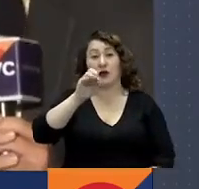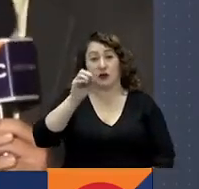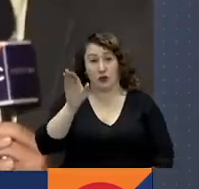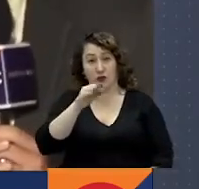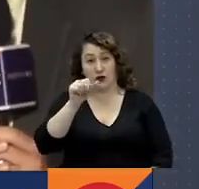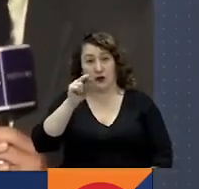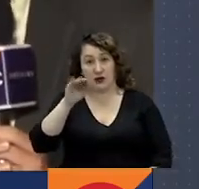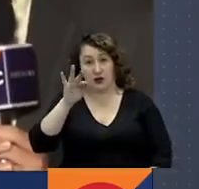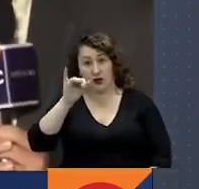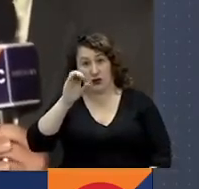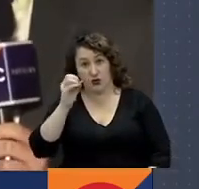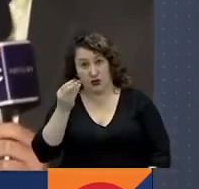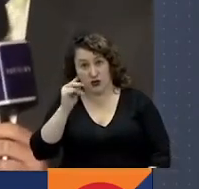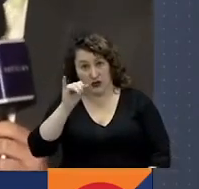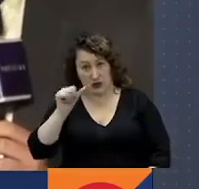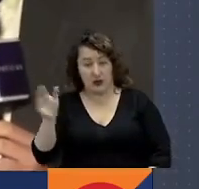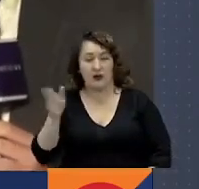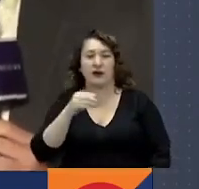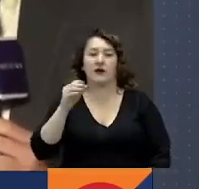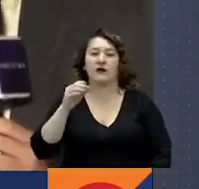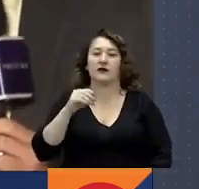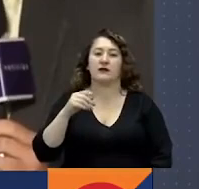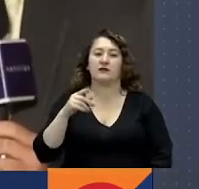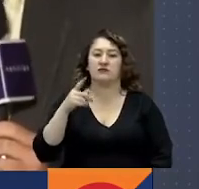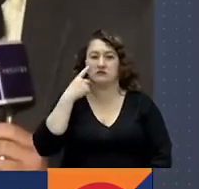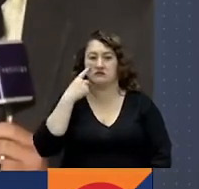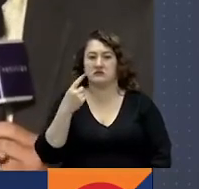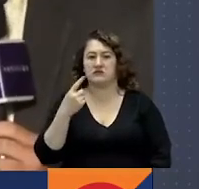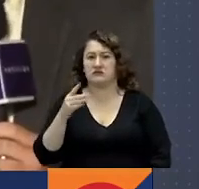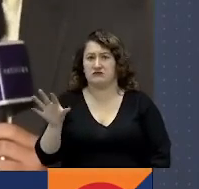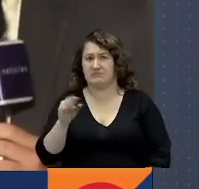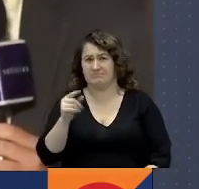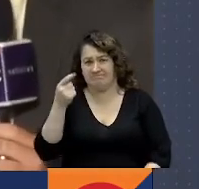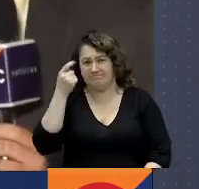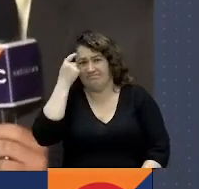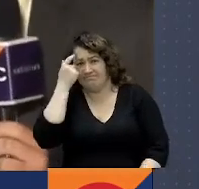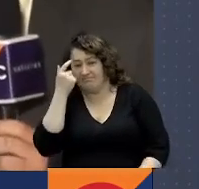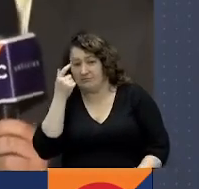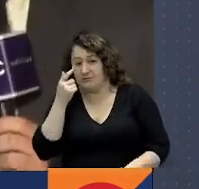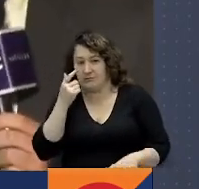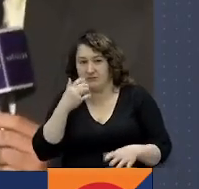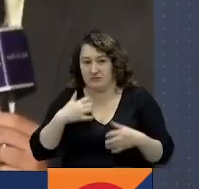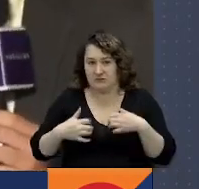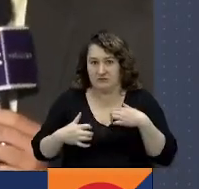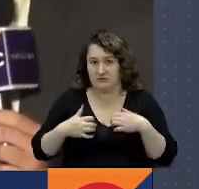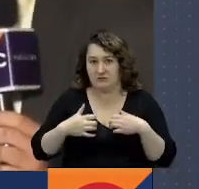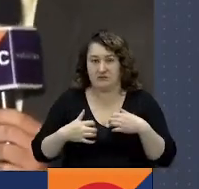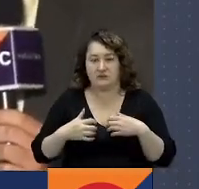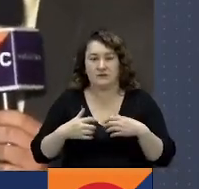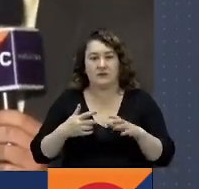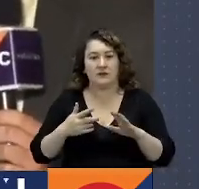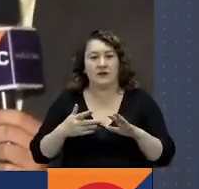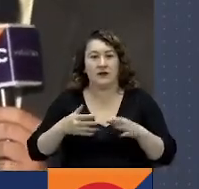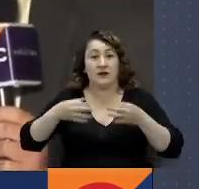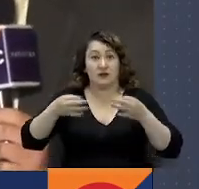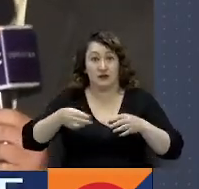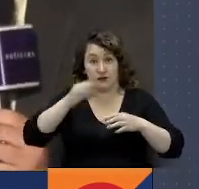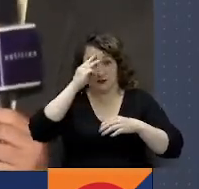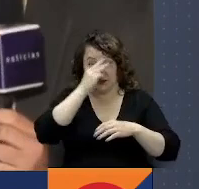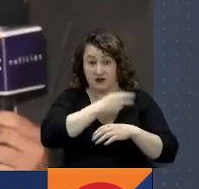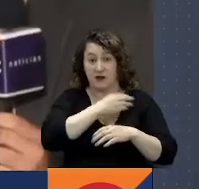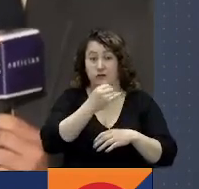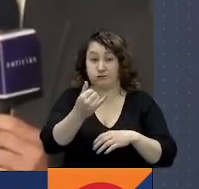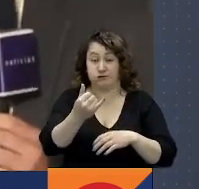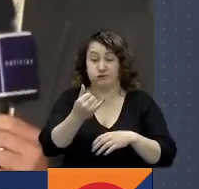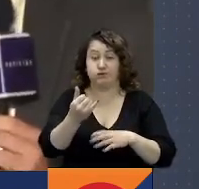Bajo Cauca antioqueño. Todo se especulaba entre la tranquilidad y la seguridad que hace presencia la fuerza pública, pero